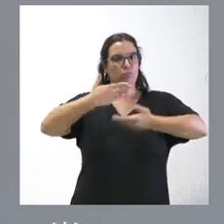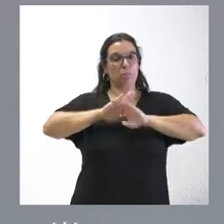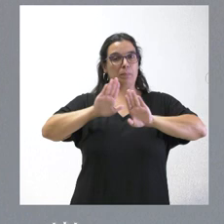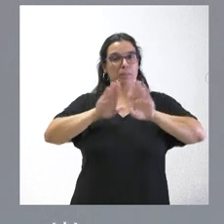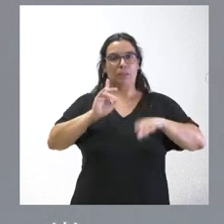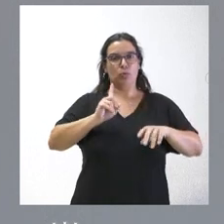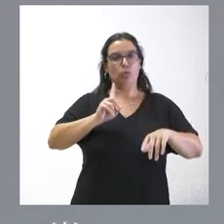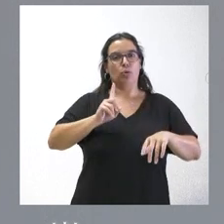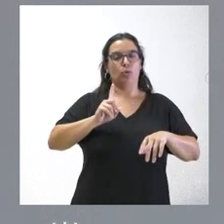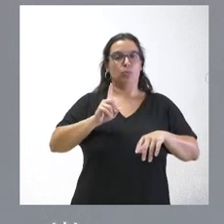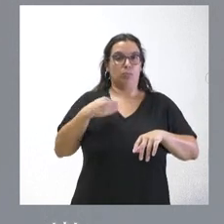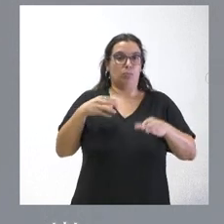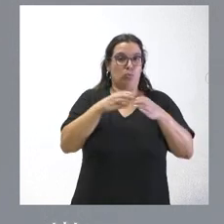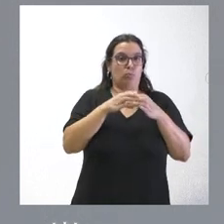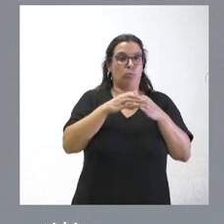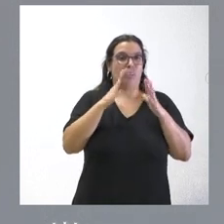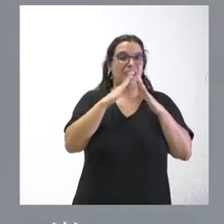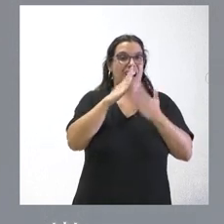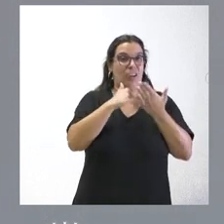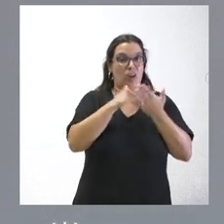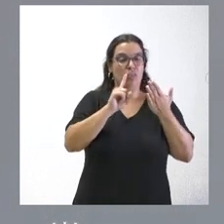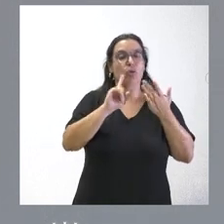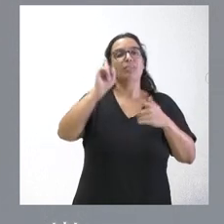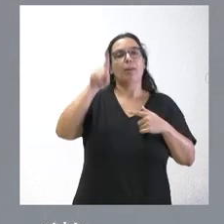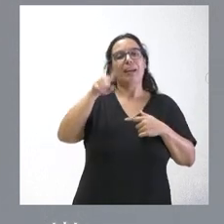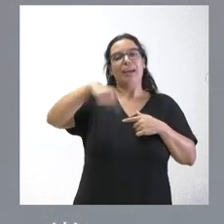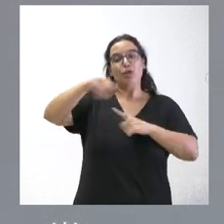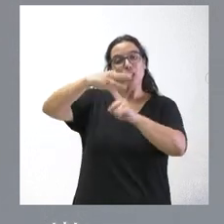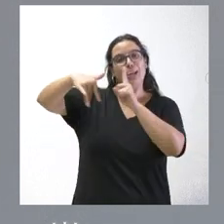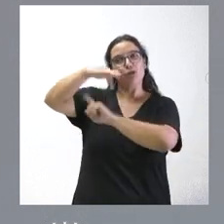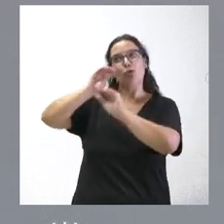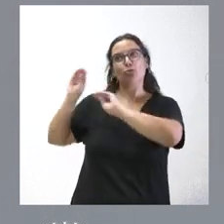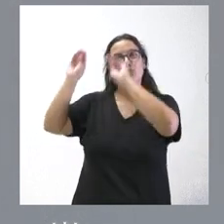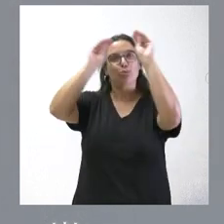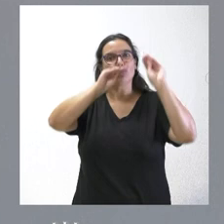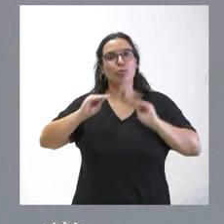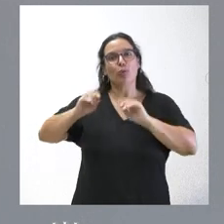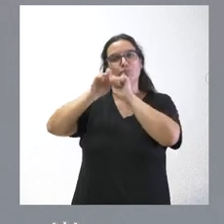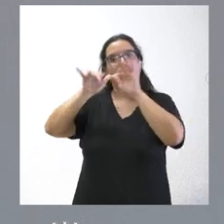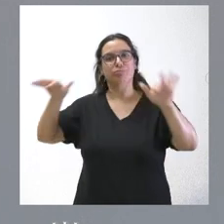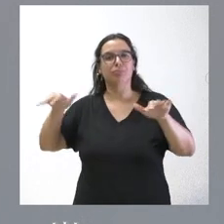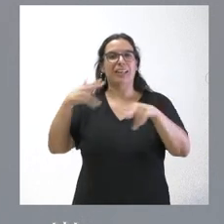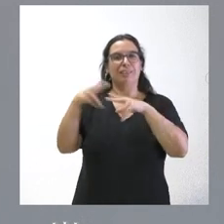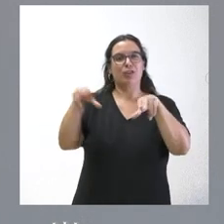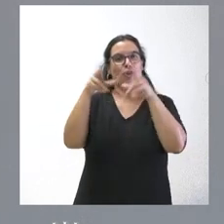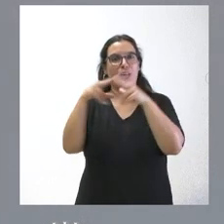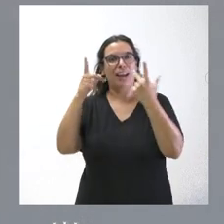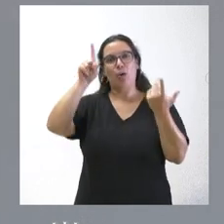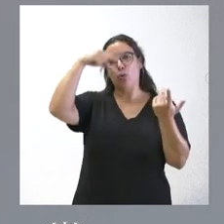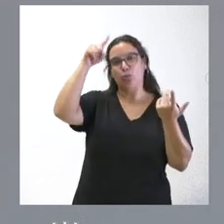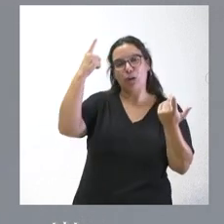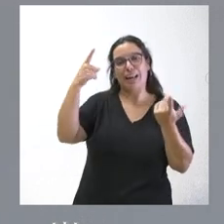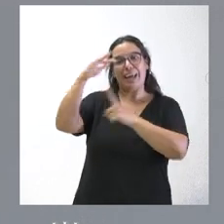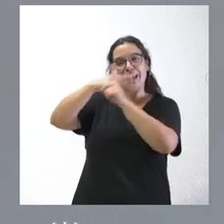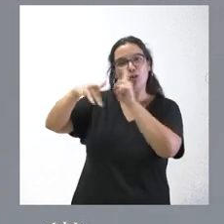estas comunidades en el exterior sino también su relación con el entorno y por tanto que pueden hacer actividades sociales y culturales en